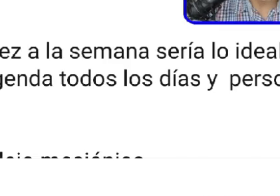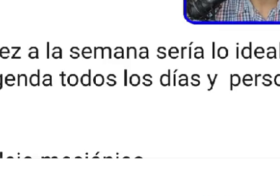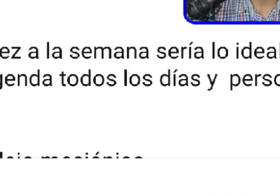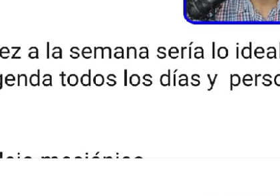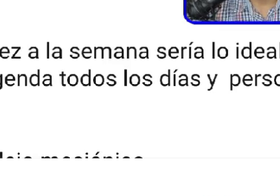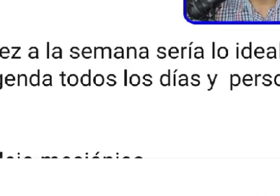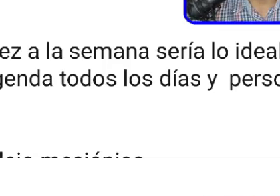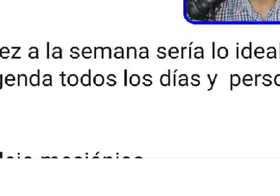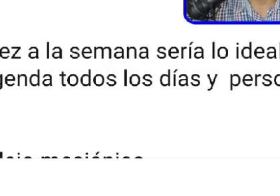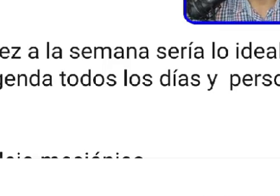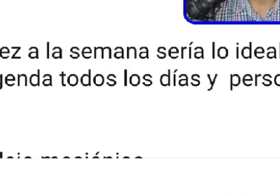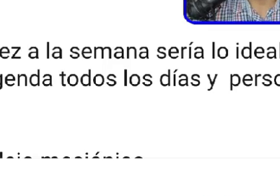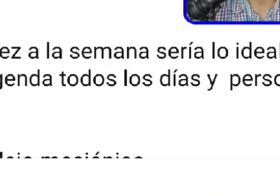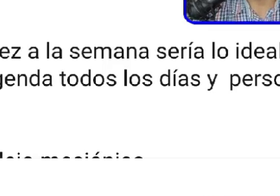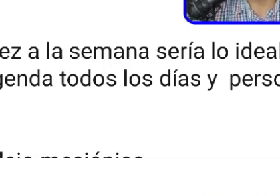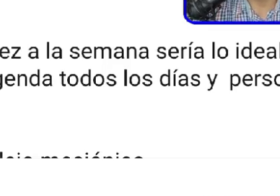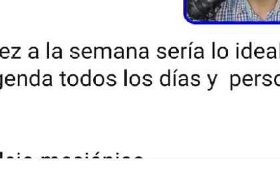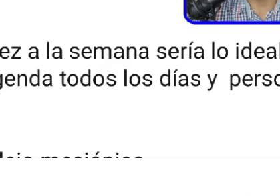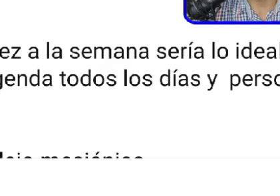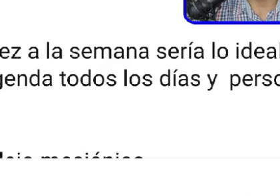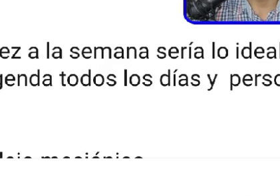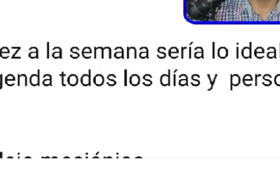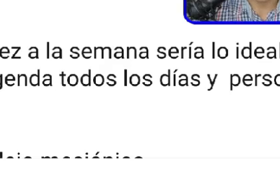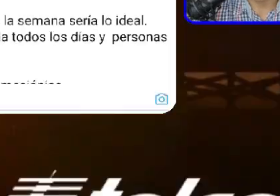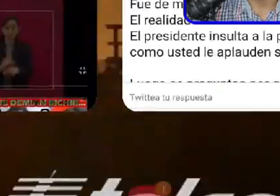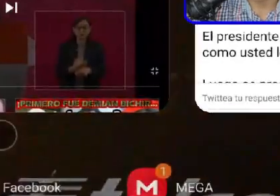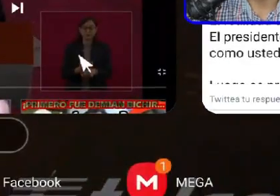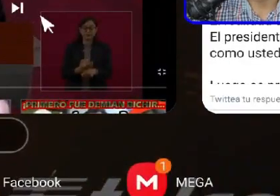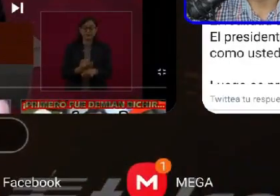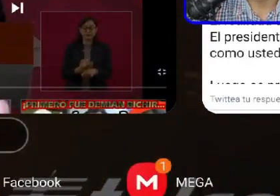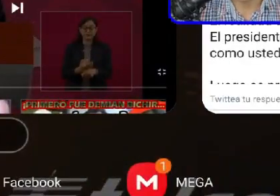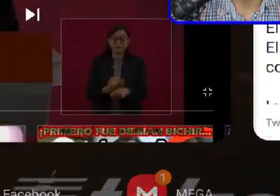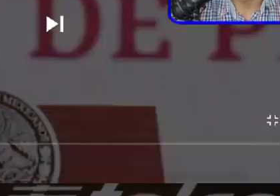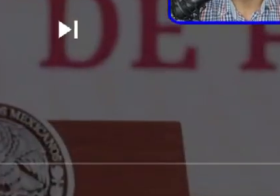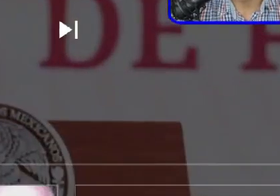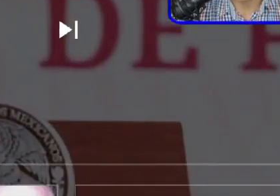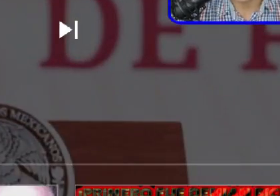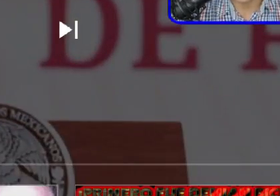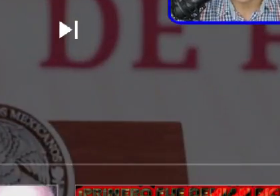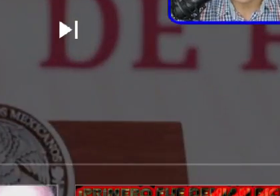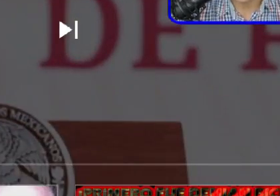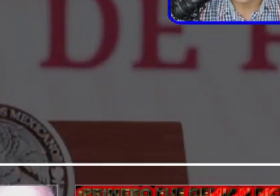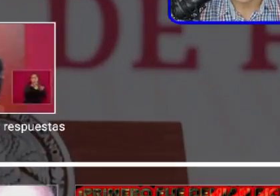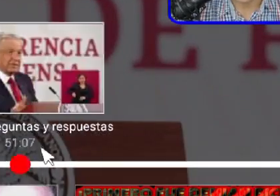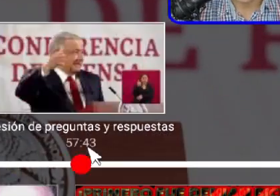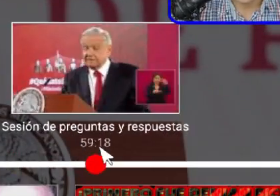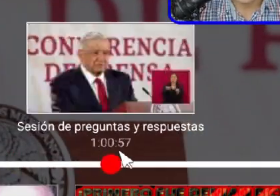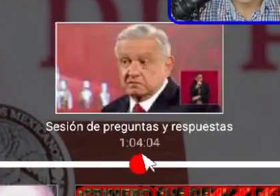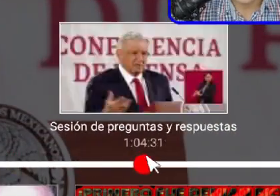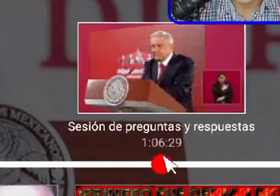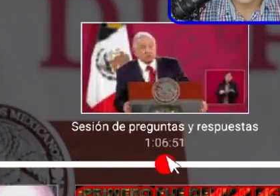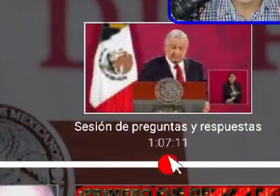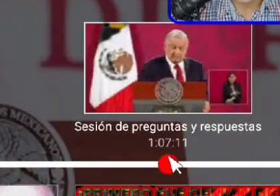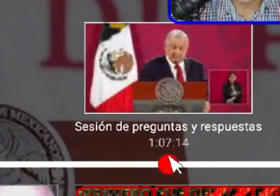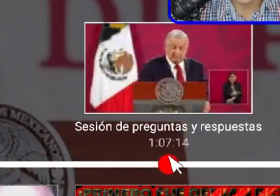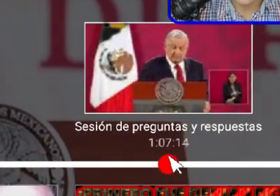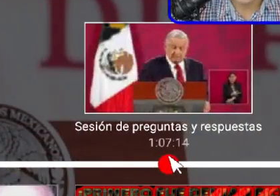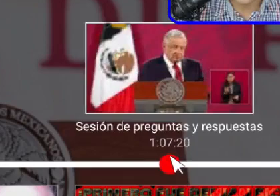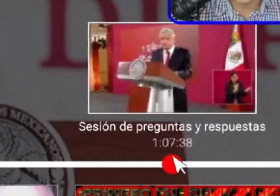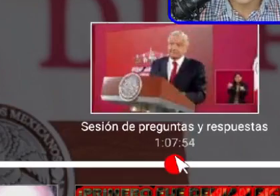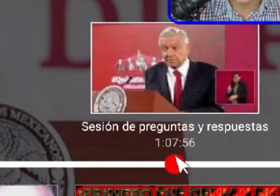día. Ante ello, y también les había adelantado, mis estimados pregoneros, desafortunadamente el